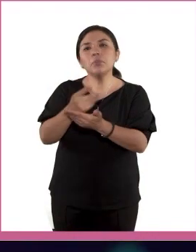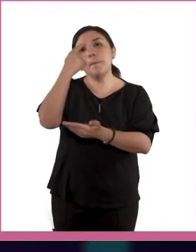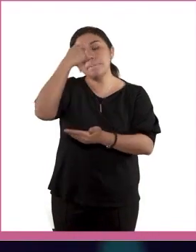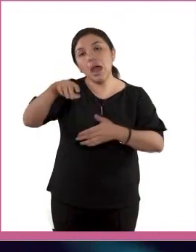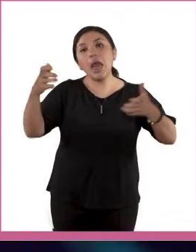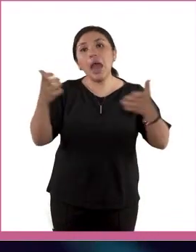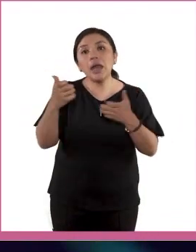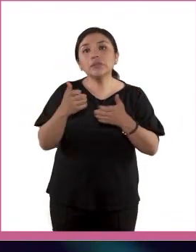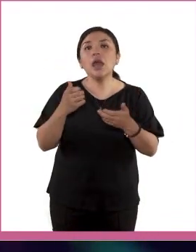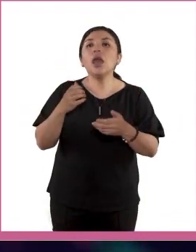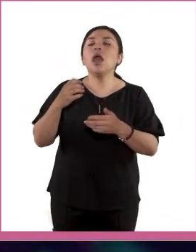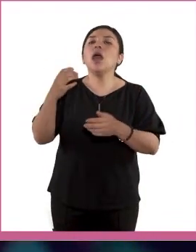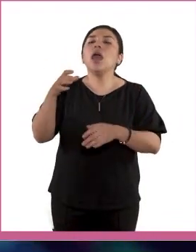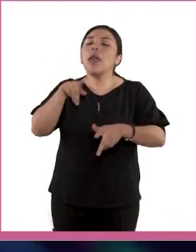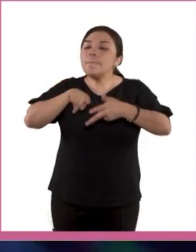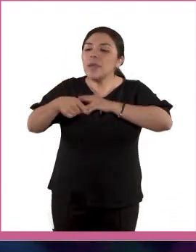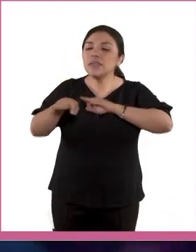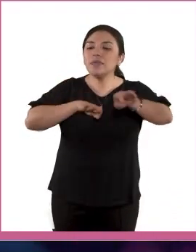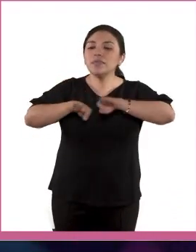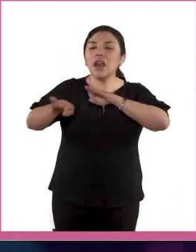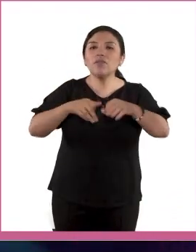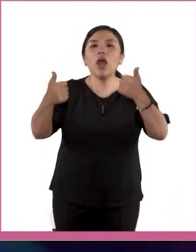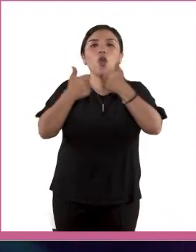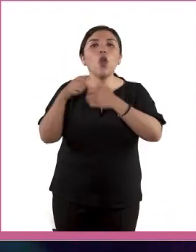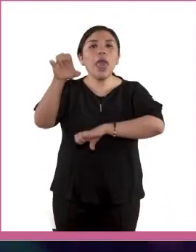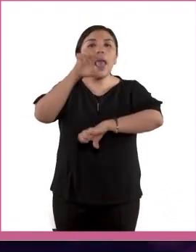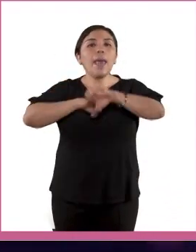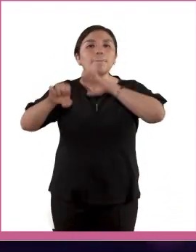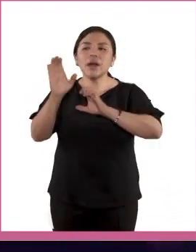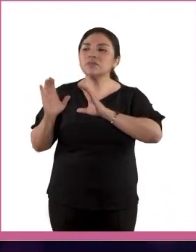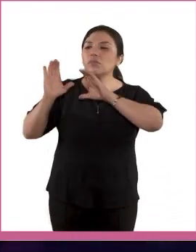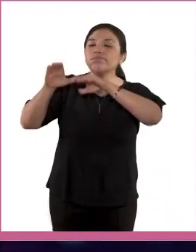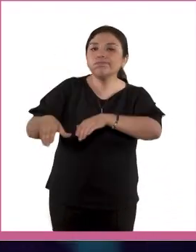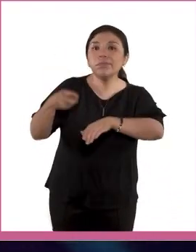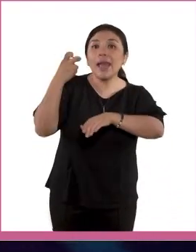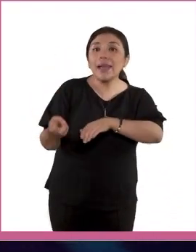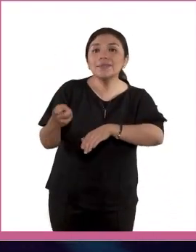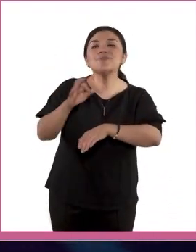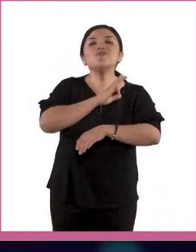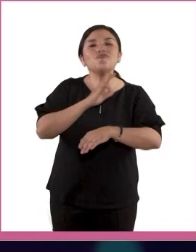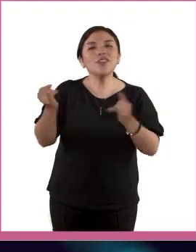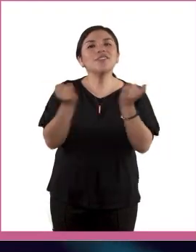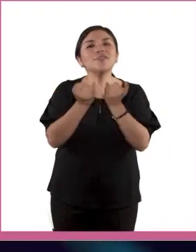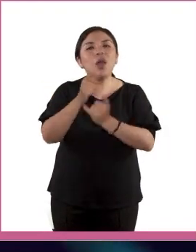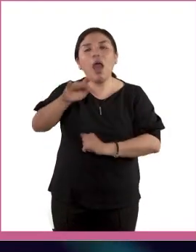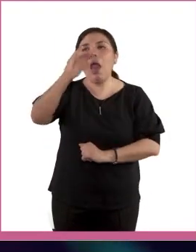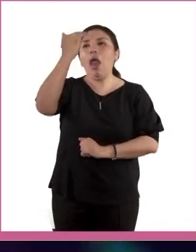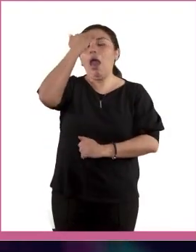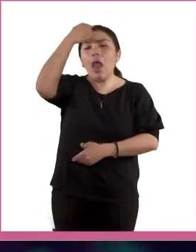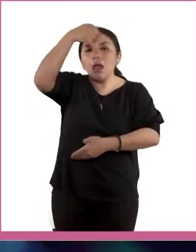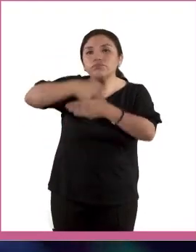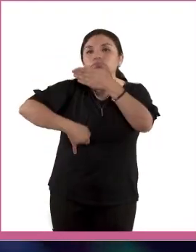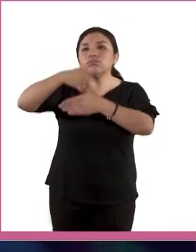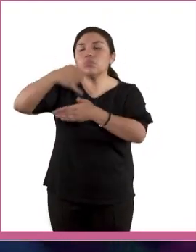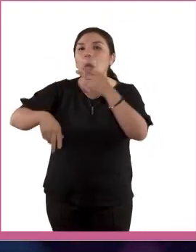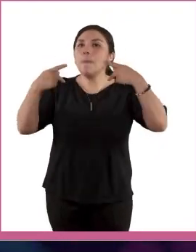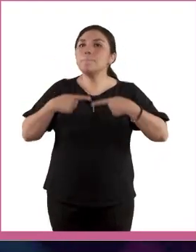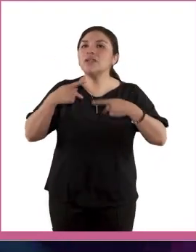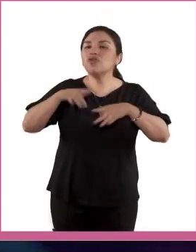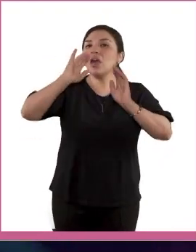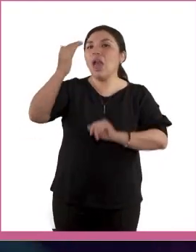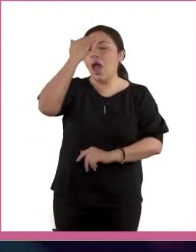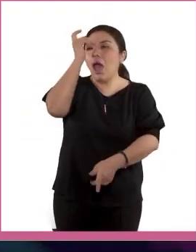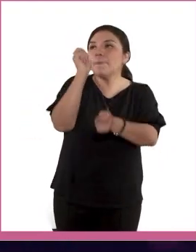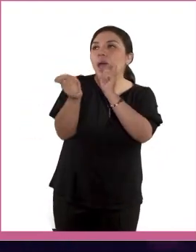semestre de hacer estancias, ¿no? laborales y que nos permiten conocer